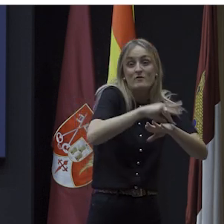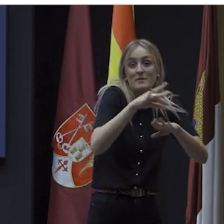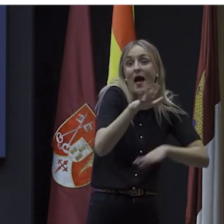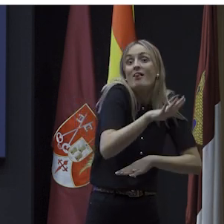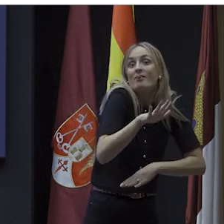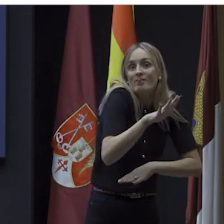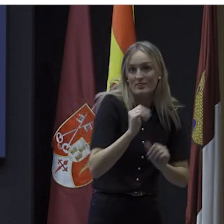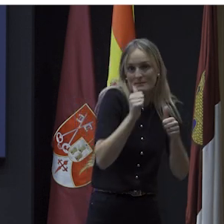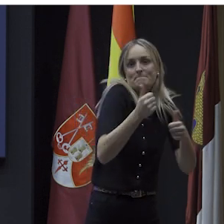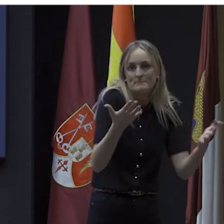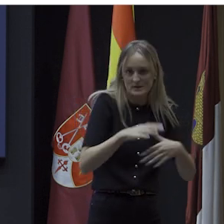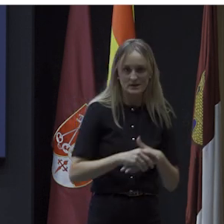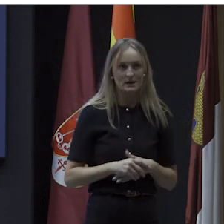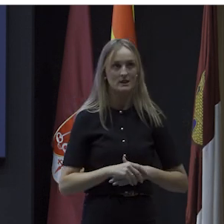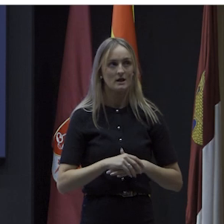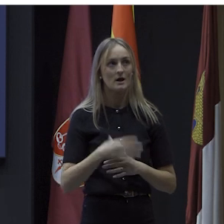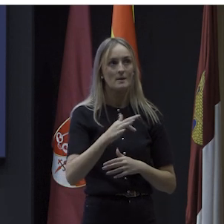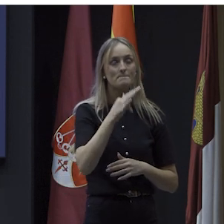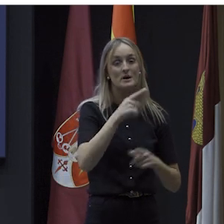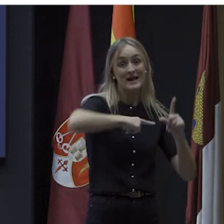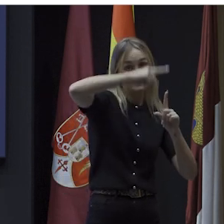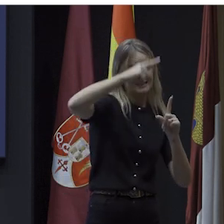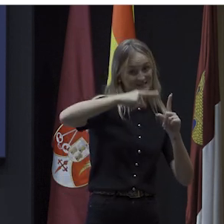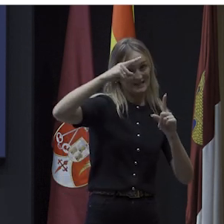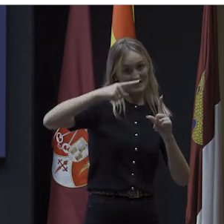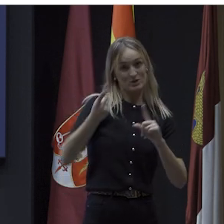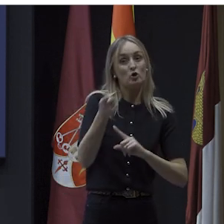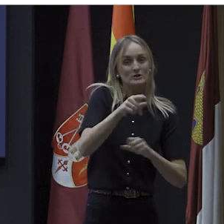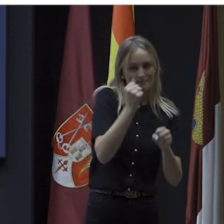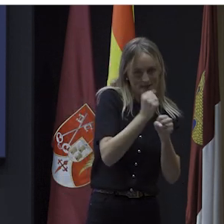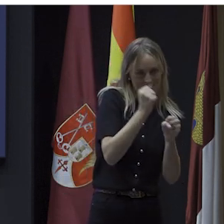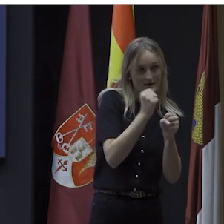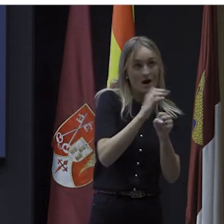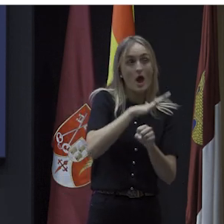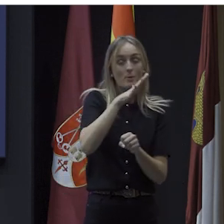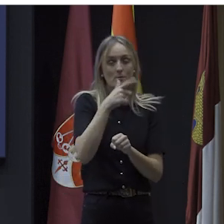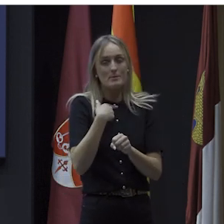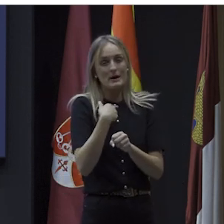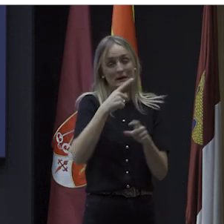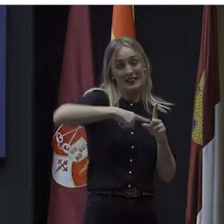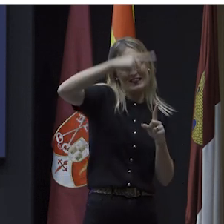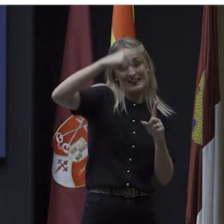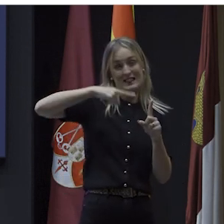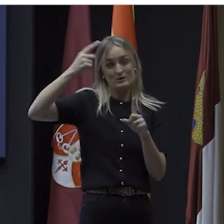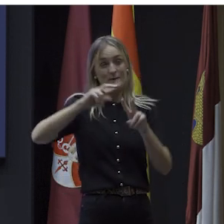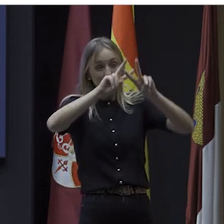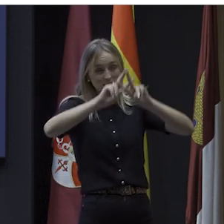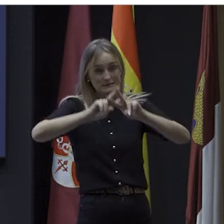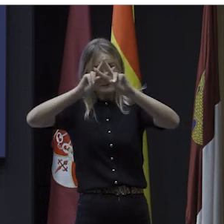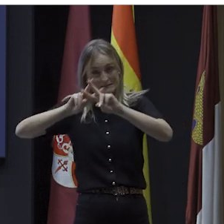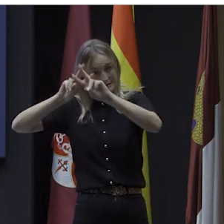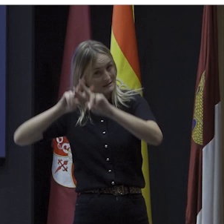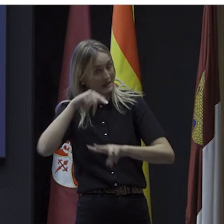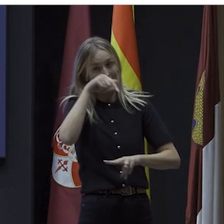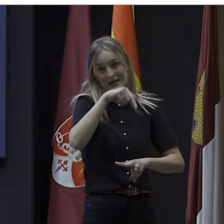y estadísticos, porque iba a haber un montón de datos para tratar. Esto, digamos, que no era lo habitual hasta entonces en un estudio